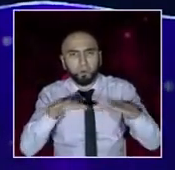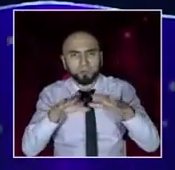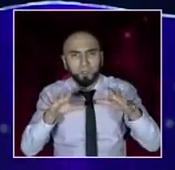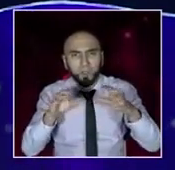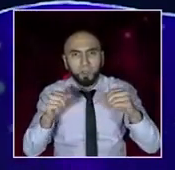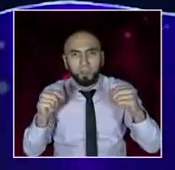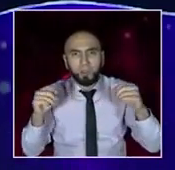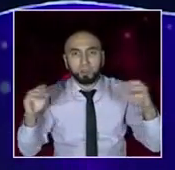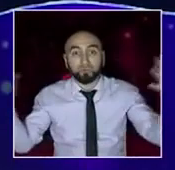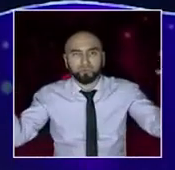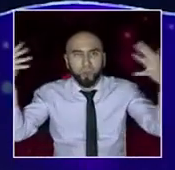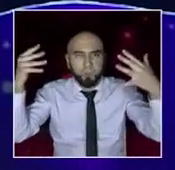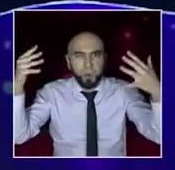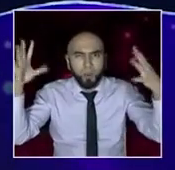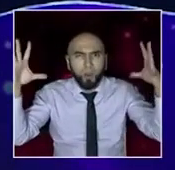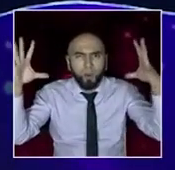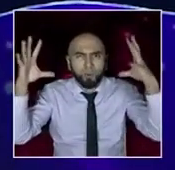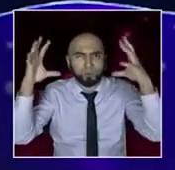oscuras.